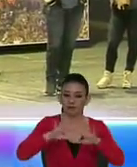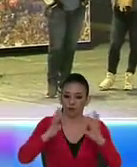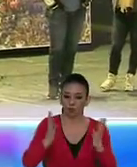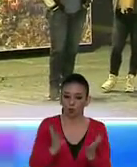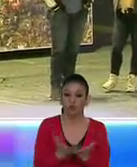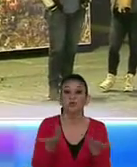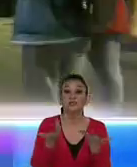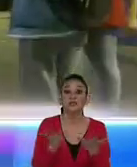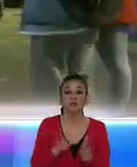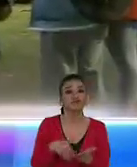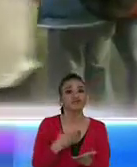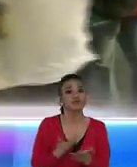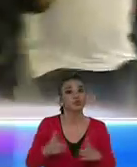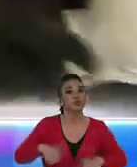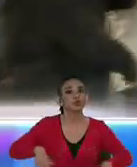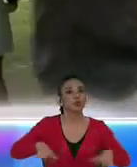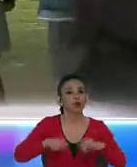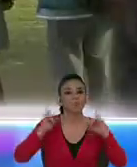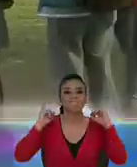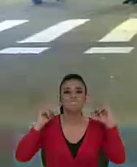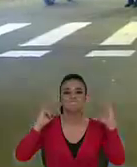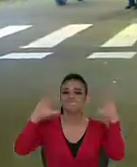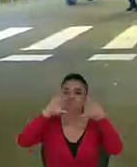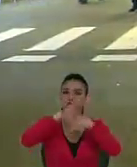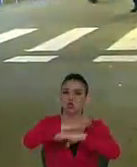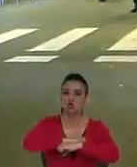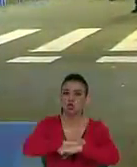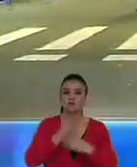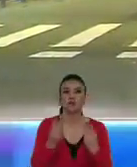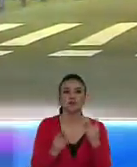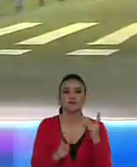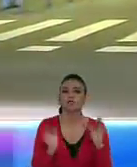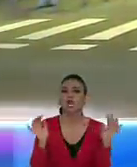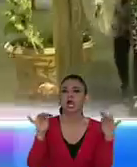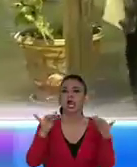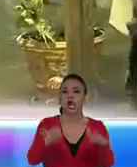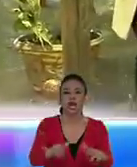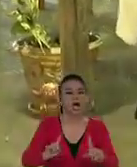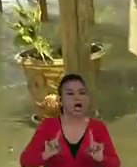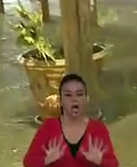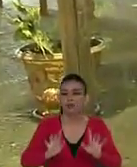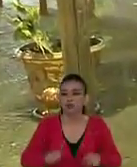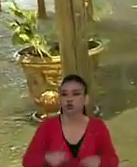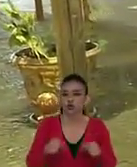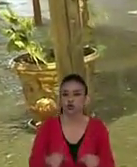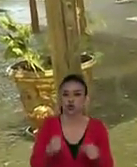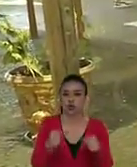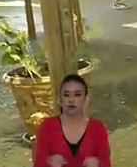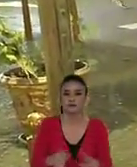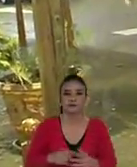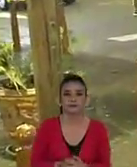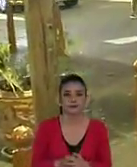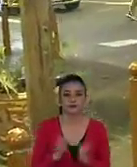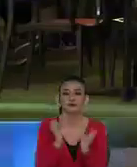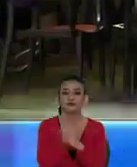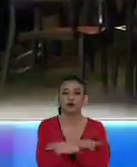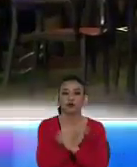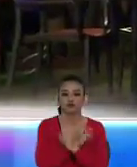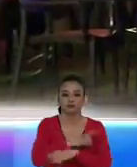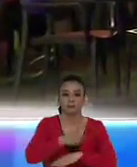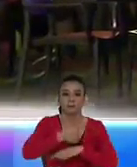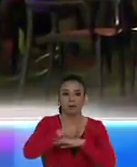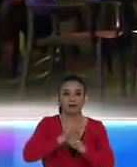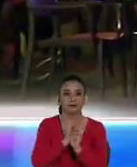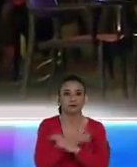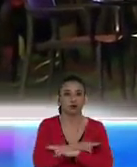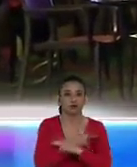a uno de los lugares de diversión nocturna de mayor afluencia en la capital de la República. Nos referimos a la conocida Plaza Foch. Como ustedes pueden observar,